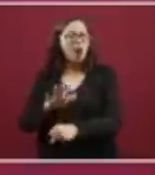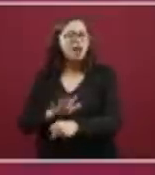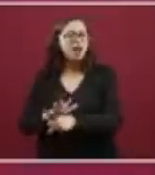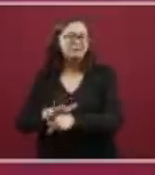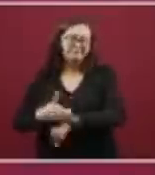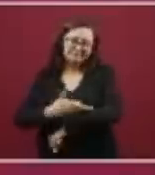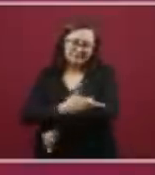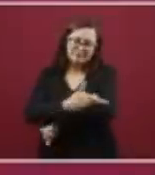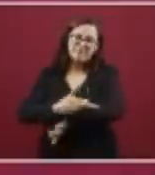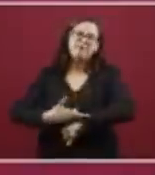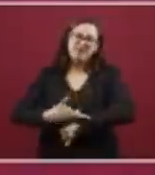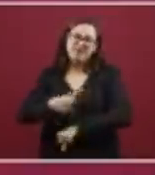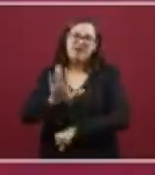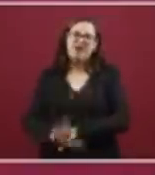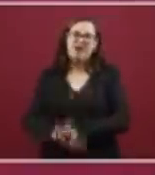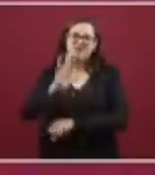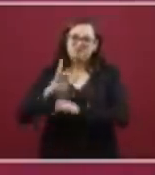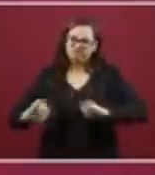familia.